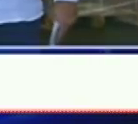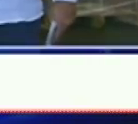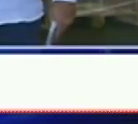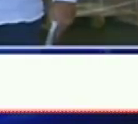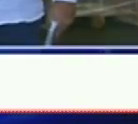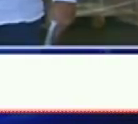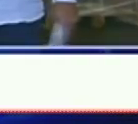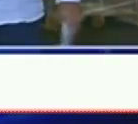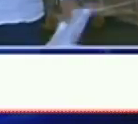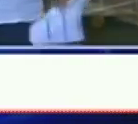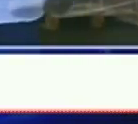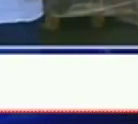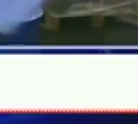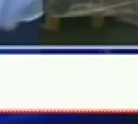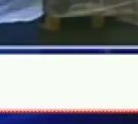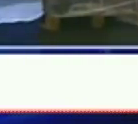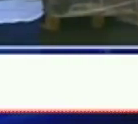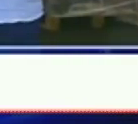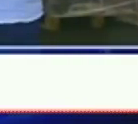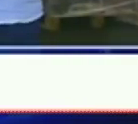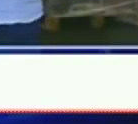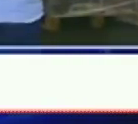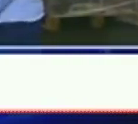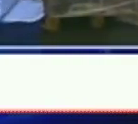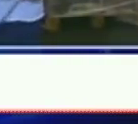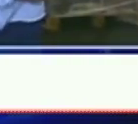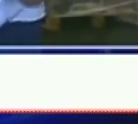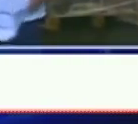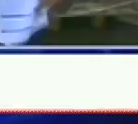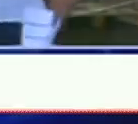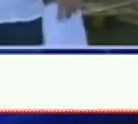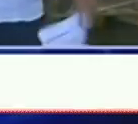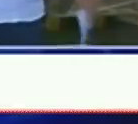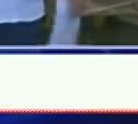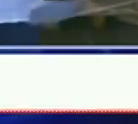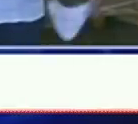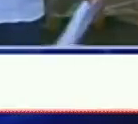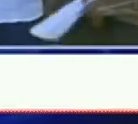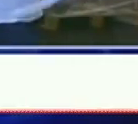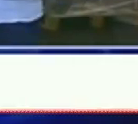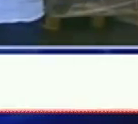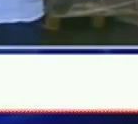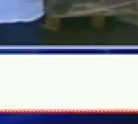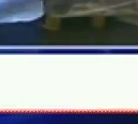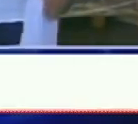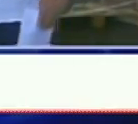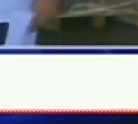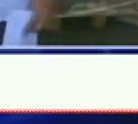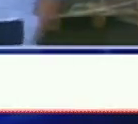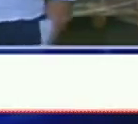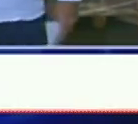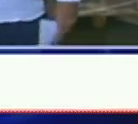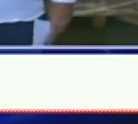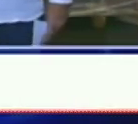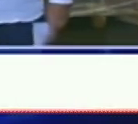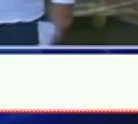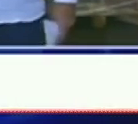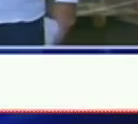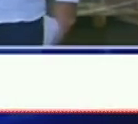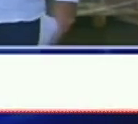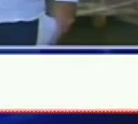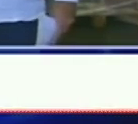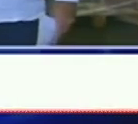y equipos para un total de 7.5 toneladas insumos médicos y equipos para